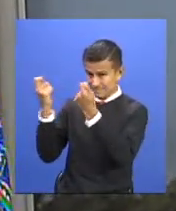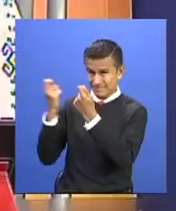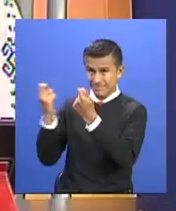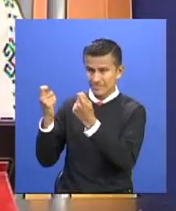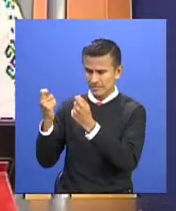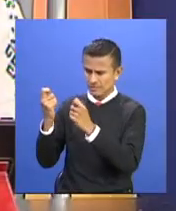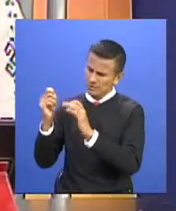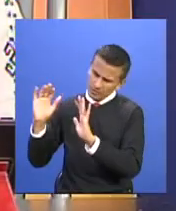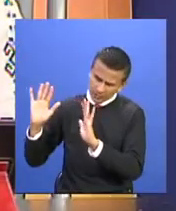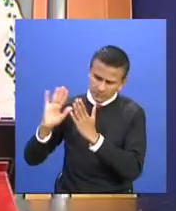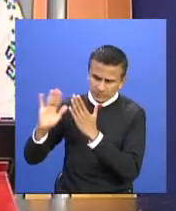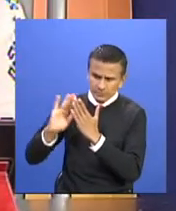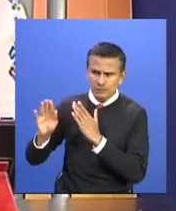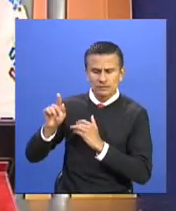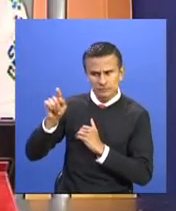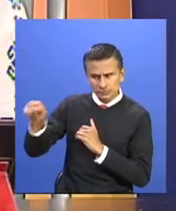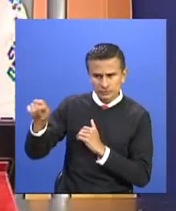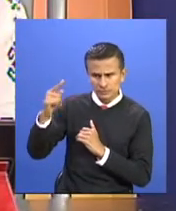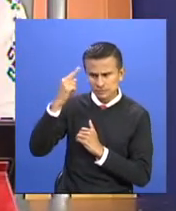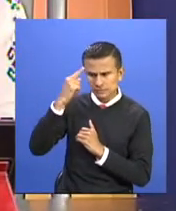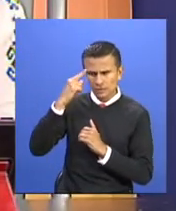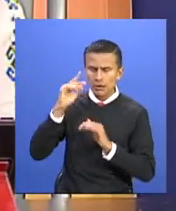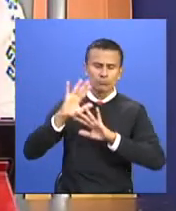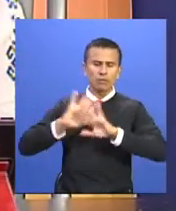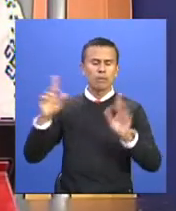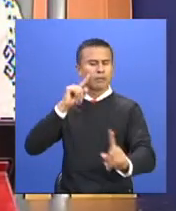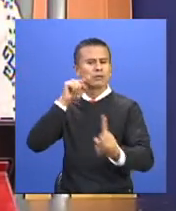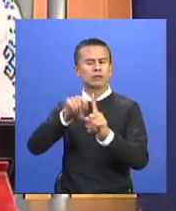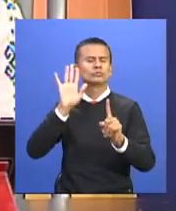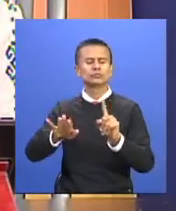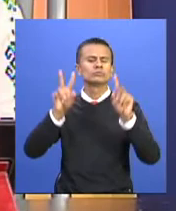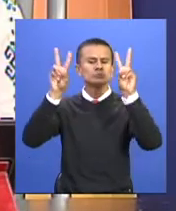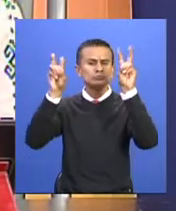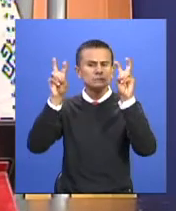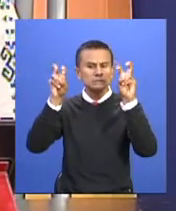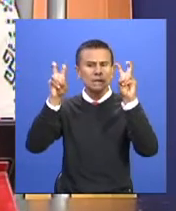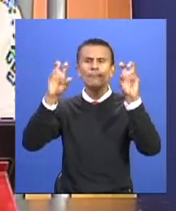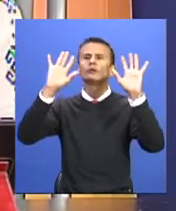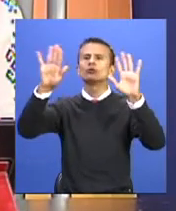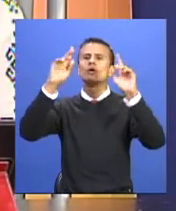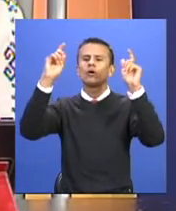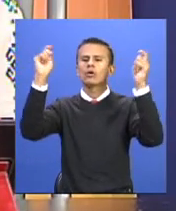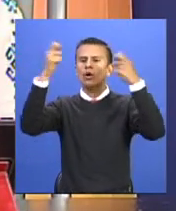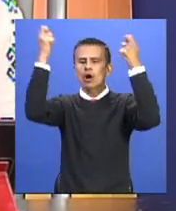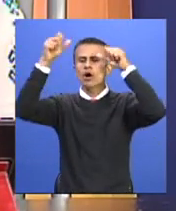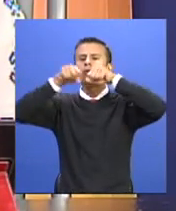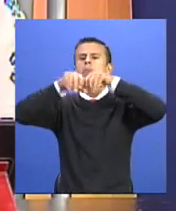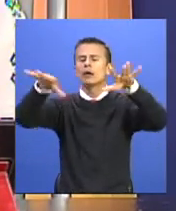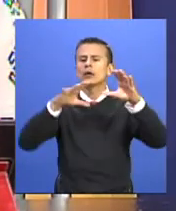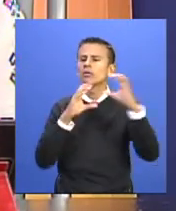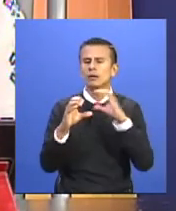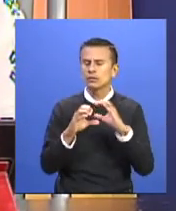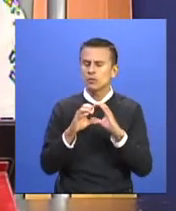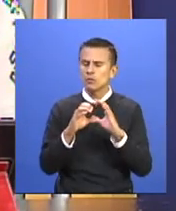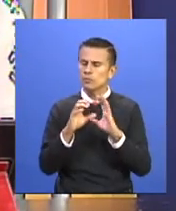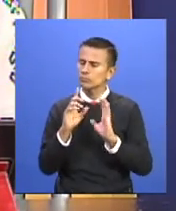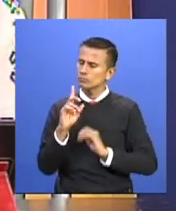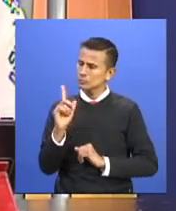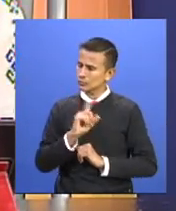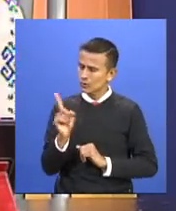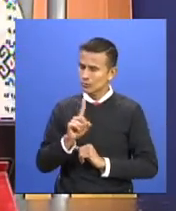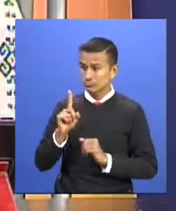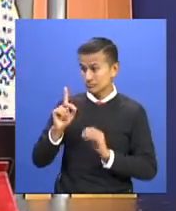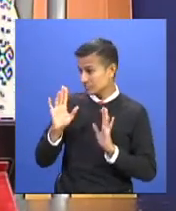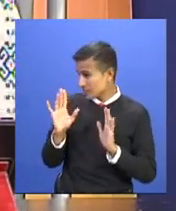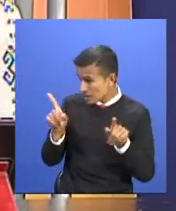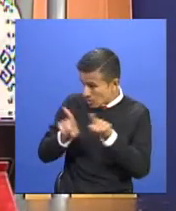plantean, no es solamente un asunto entonces del área de comunicación o de la agencia publicitaria con la cual tienen, sino que es